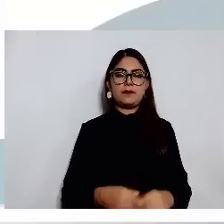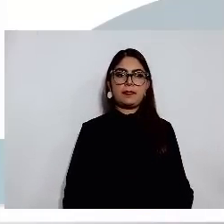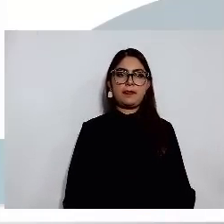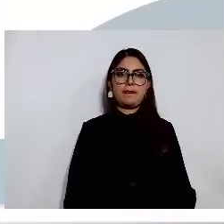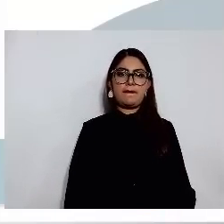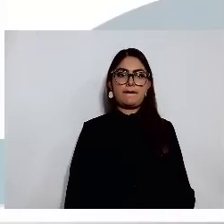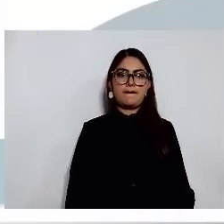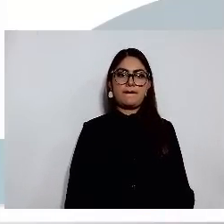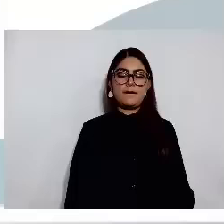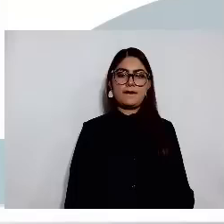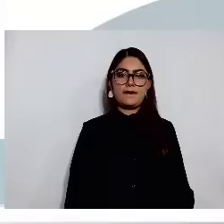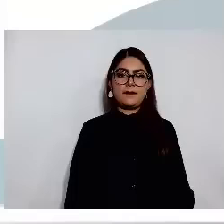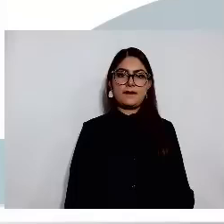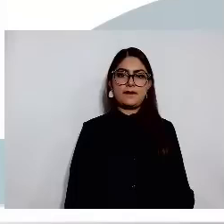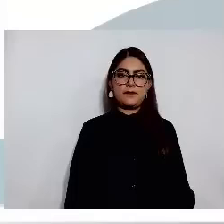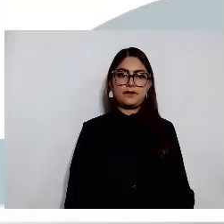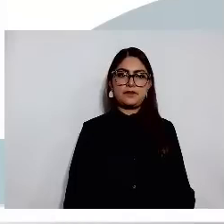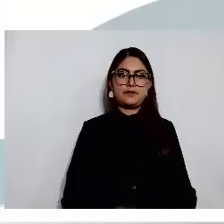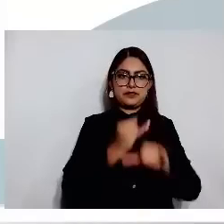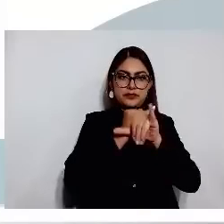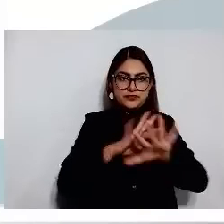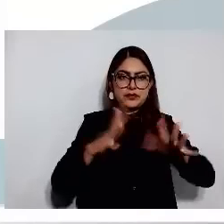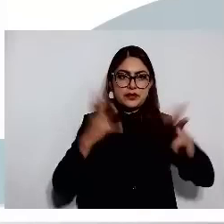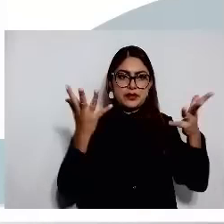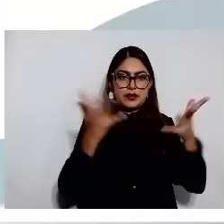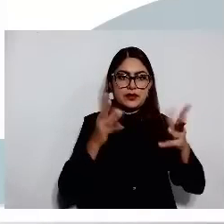Generación de información estadística útil.